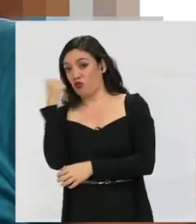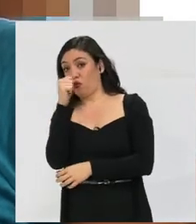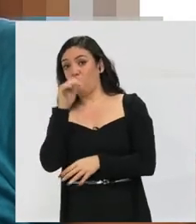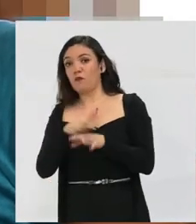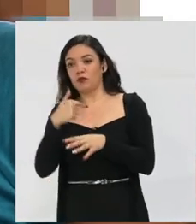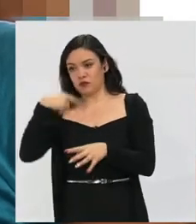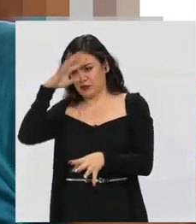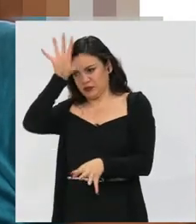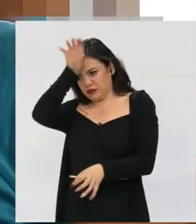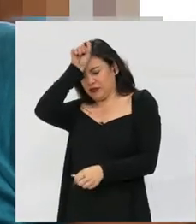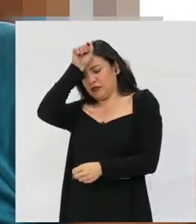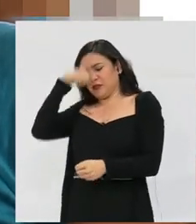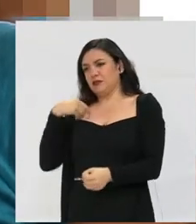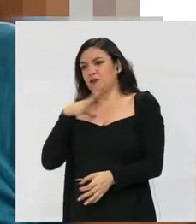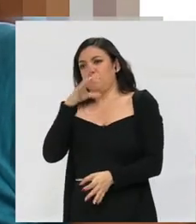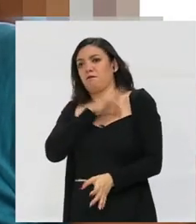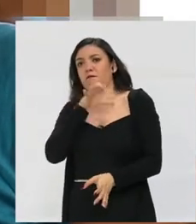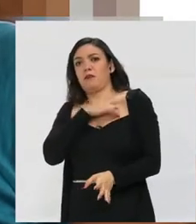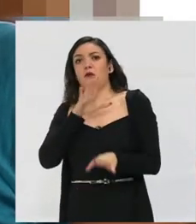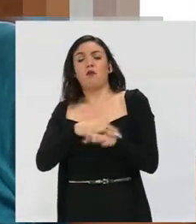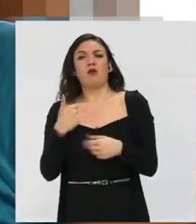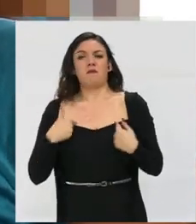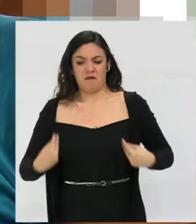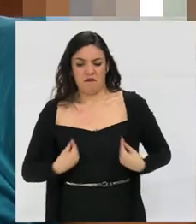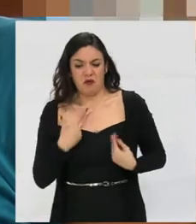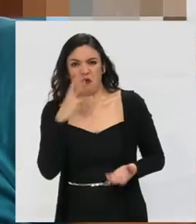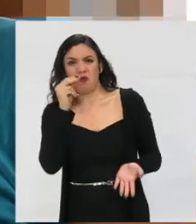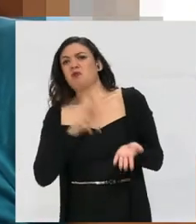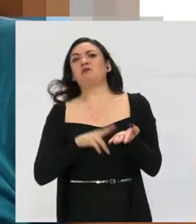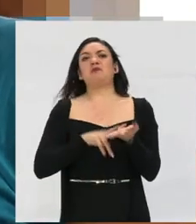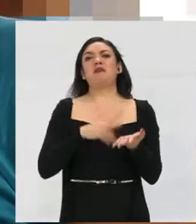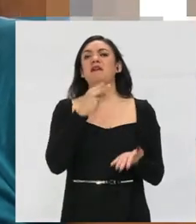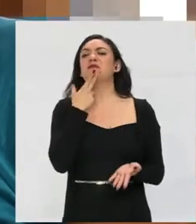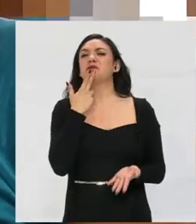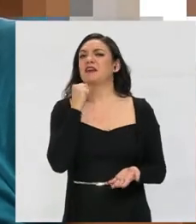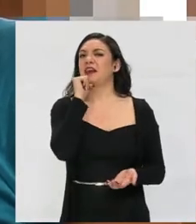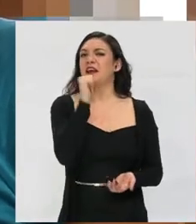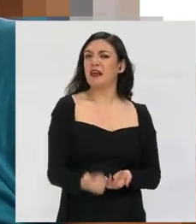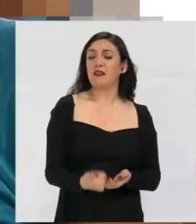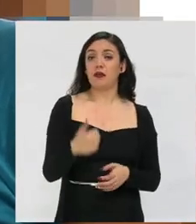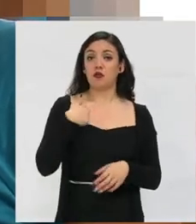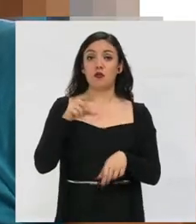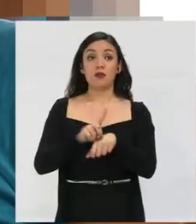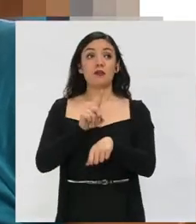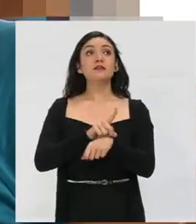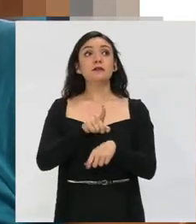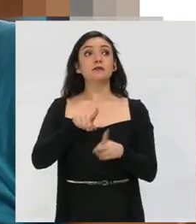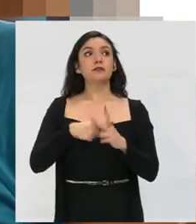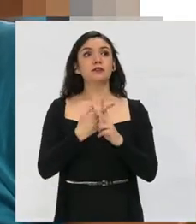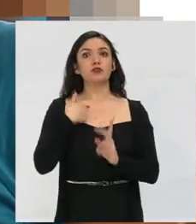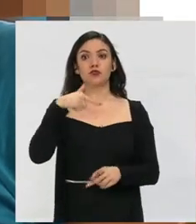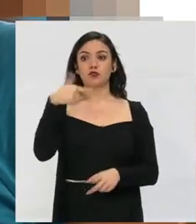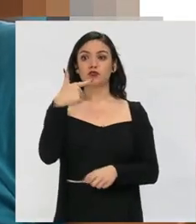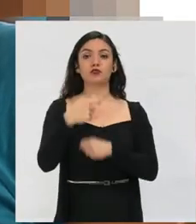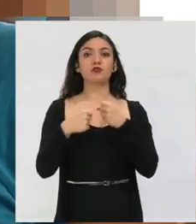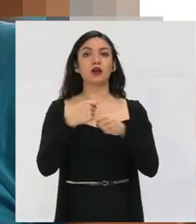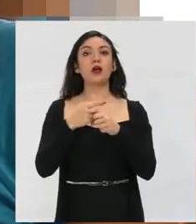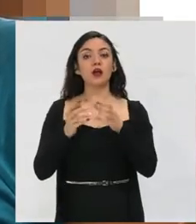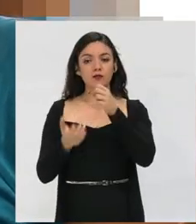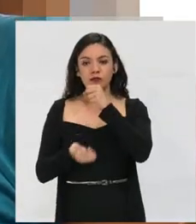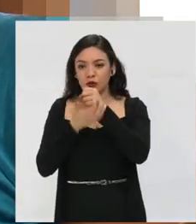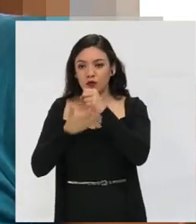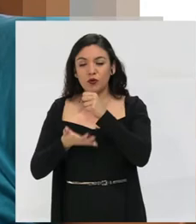en el cemento industrial. Fue por eso, porque yo tenía el trauma, ¿verdad?, de que decía que mi vida no valía